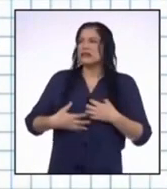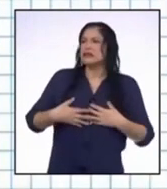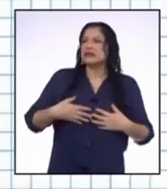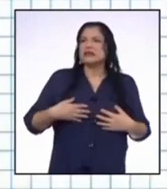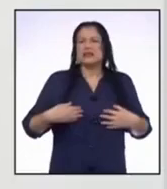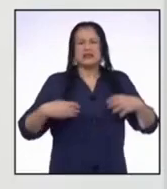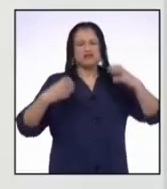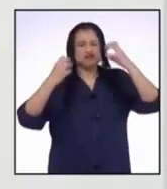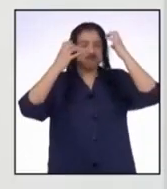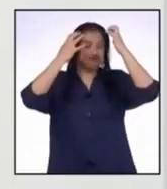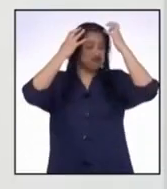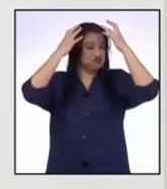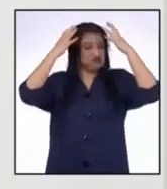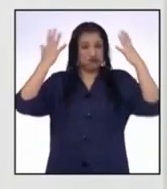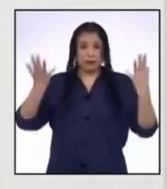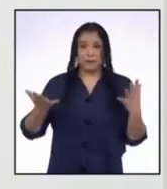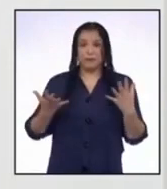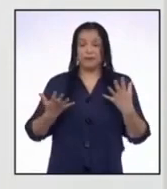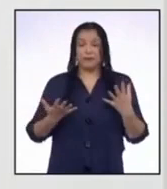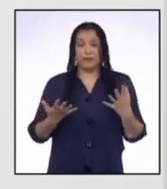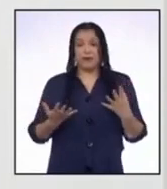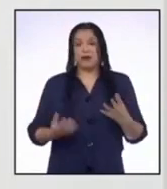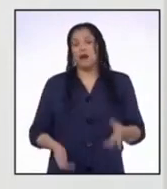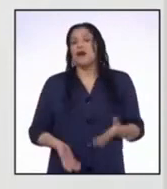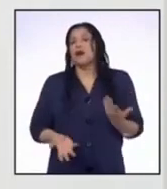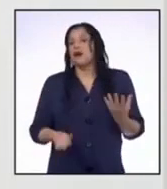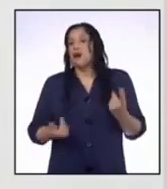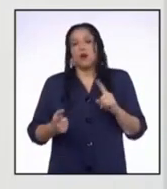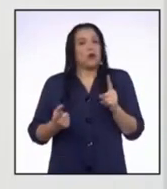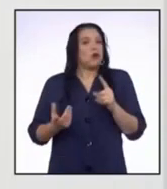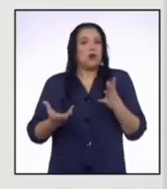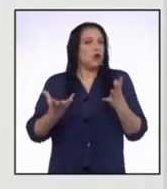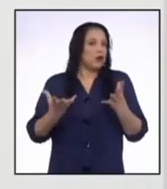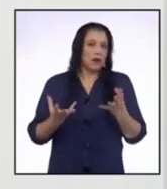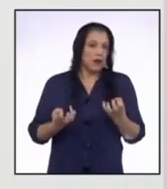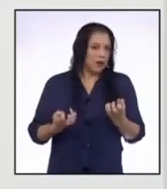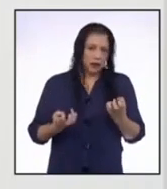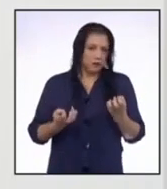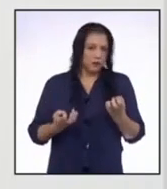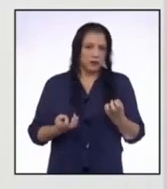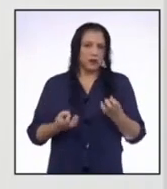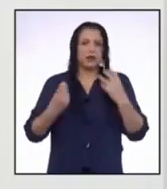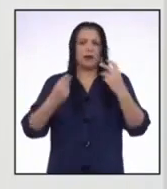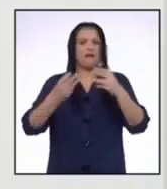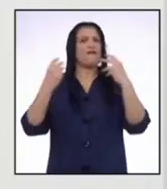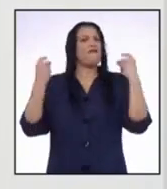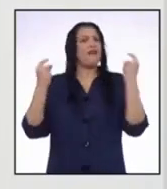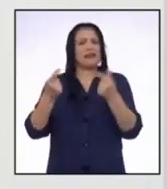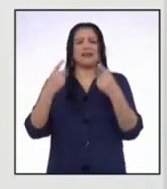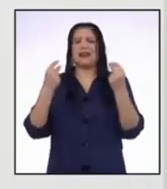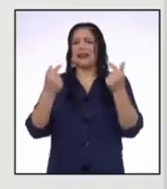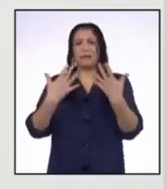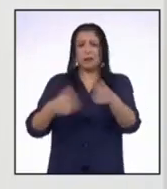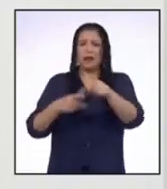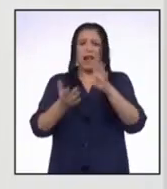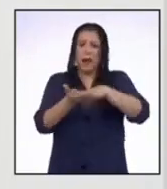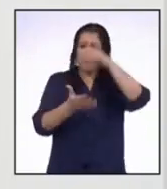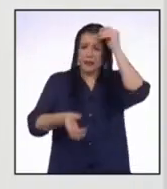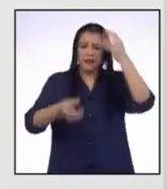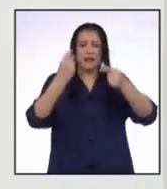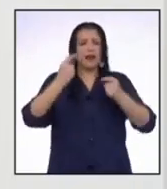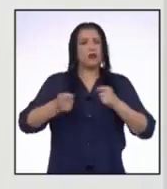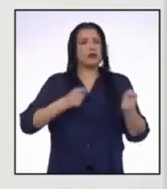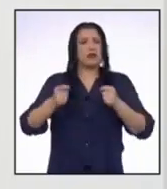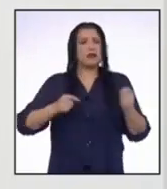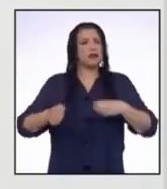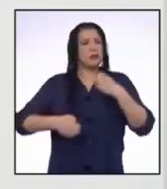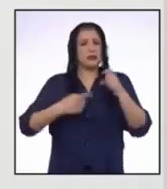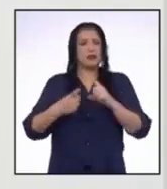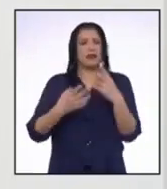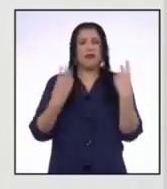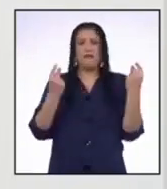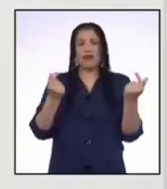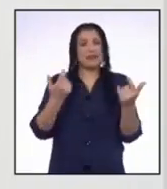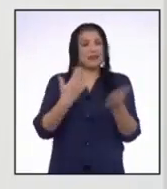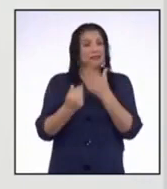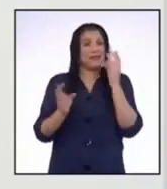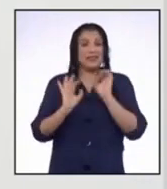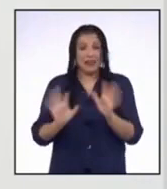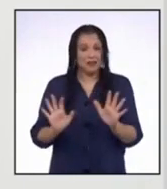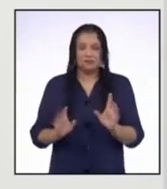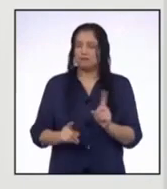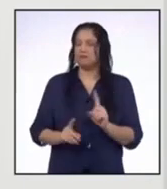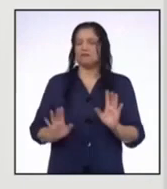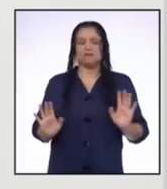y estrés. Obviamente, no pretendemos que de la noche a la mañana aprendan a manejar todas sus